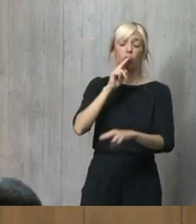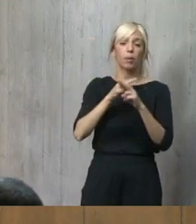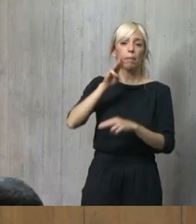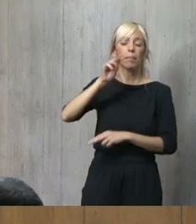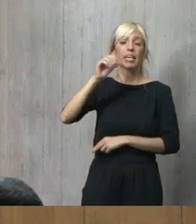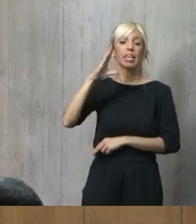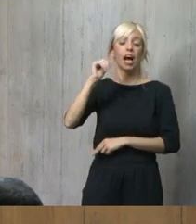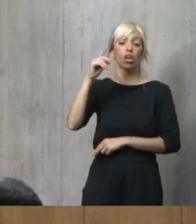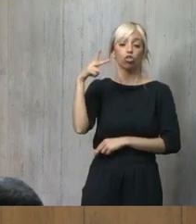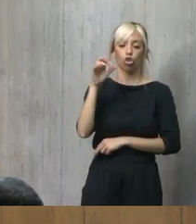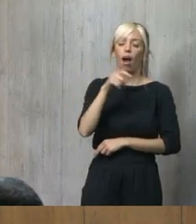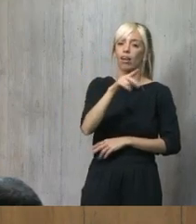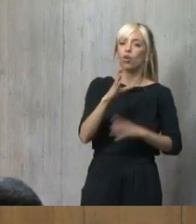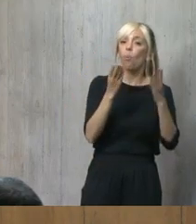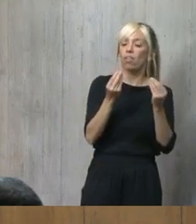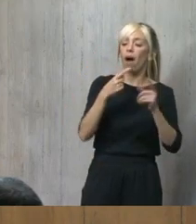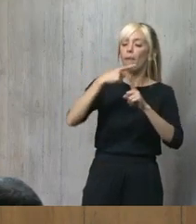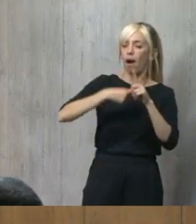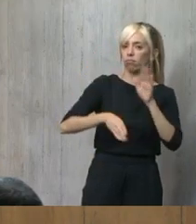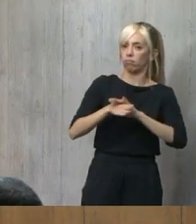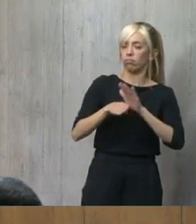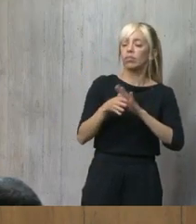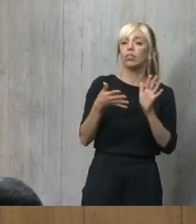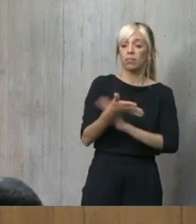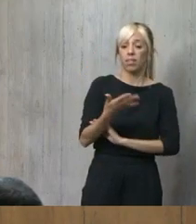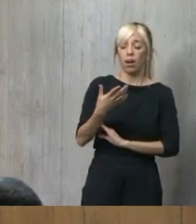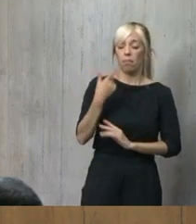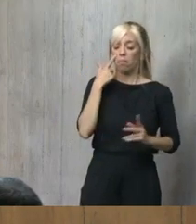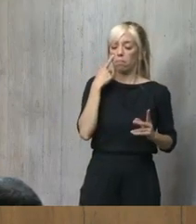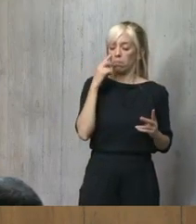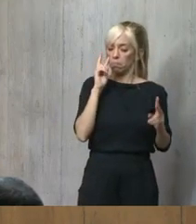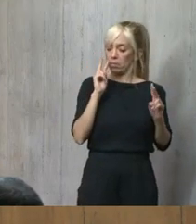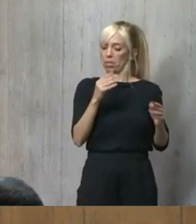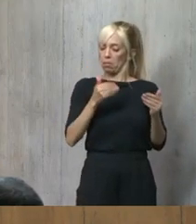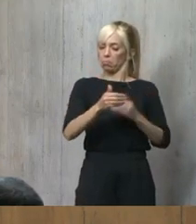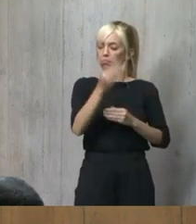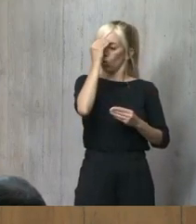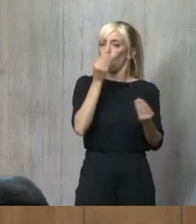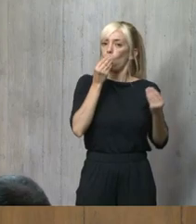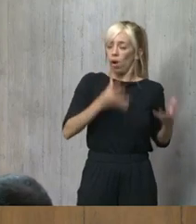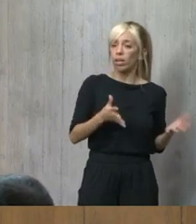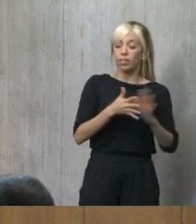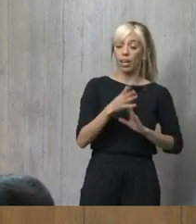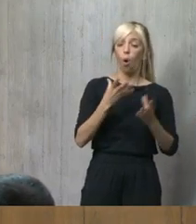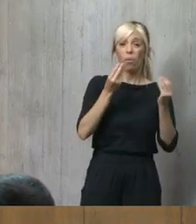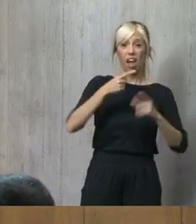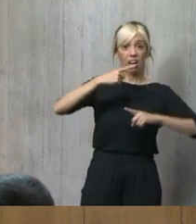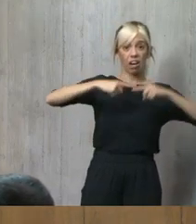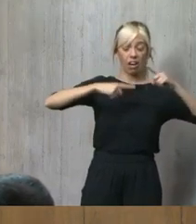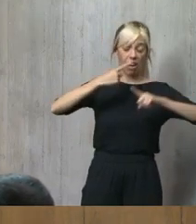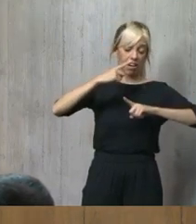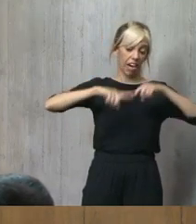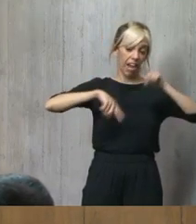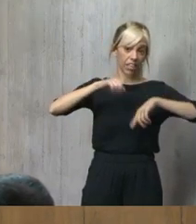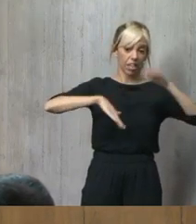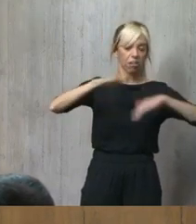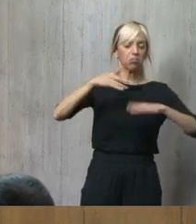seguía manteniendo valores de humedad bajos. Las perspectivas, como bien decían, son buenas, la humedad relativa nos indica que va a seguir subiendo, lo